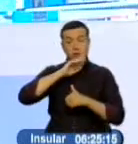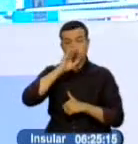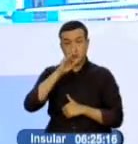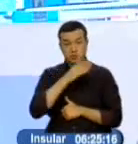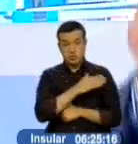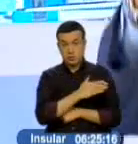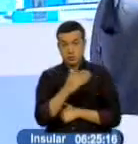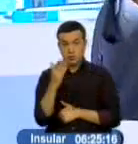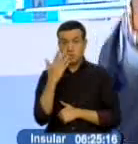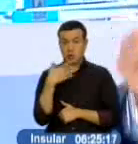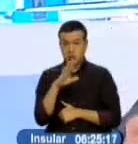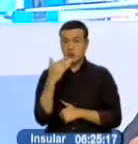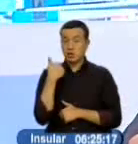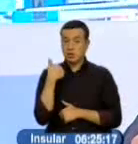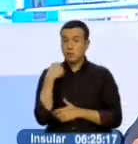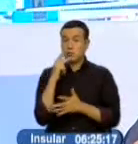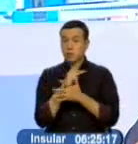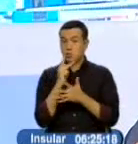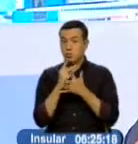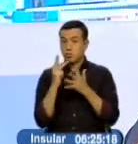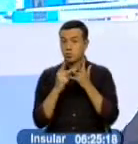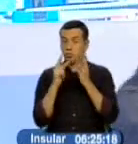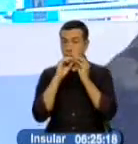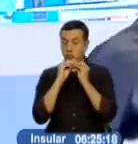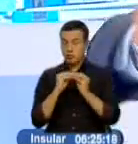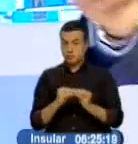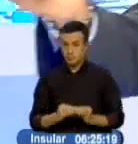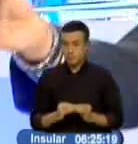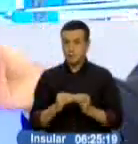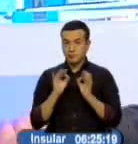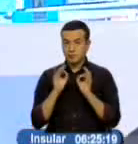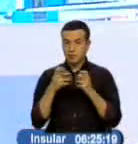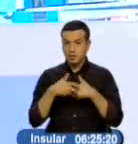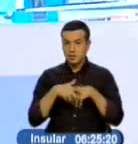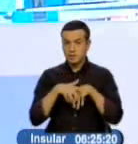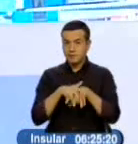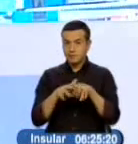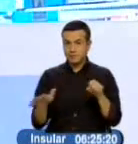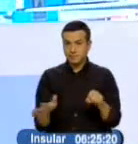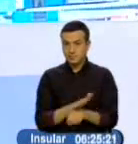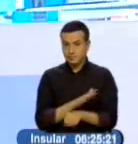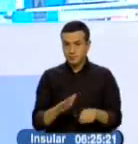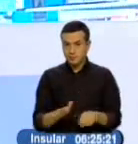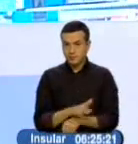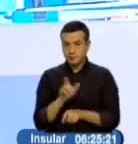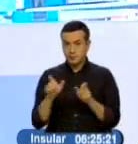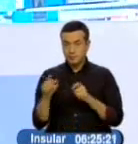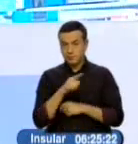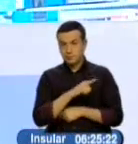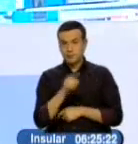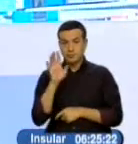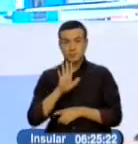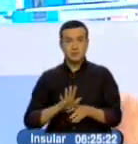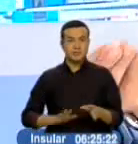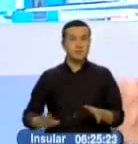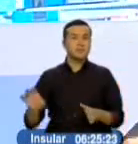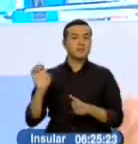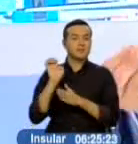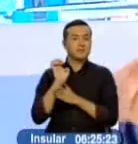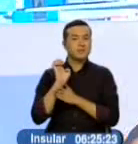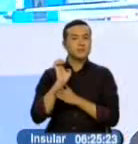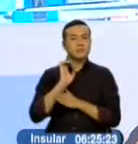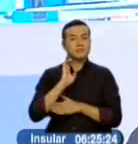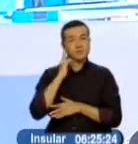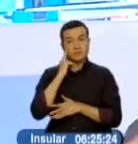que tenemos algunos aspectos de formación que son integrales, digamos, para toda la población ecuatoriana. Guardando